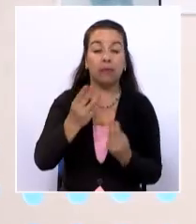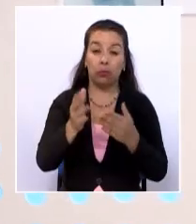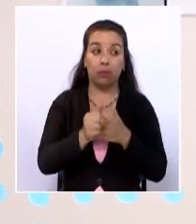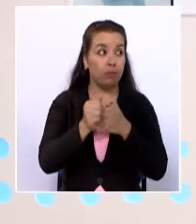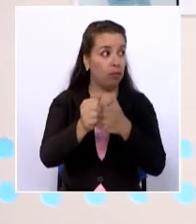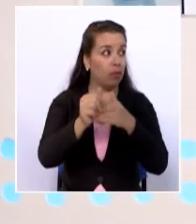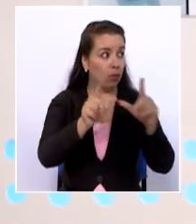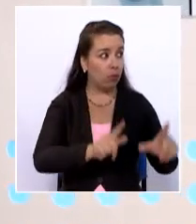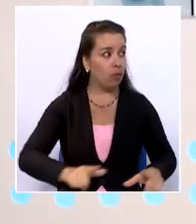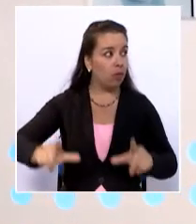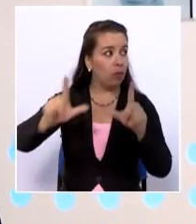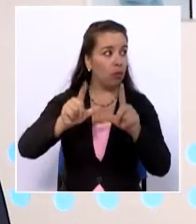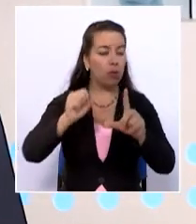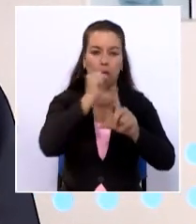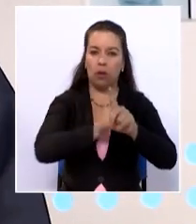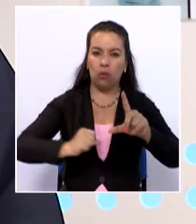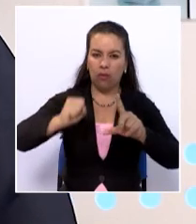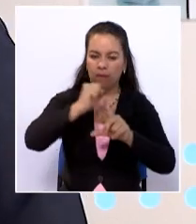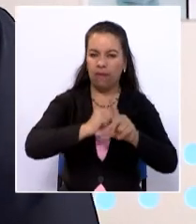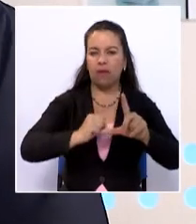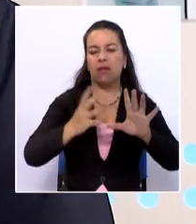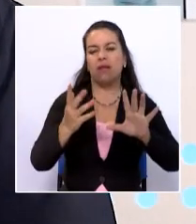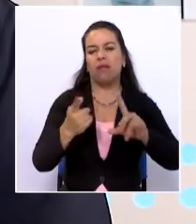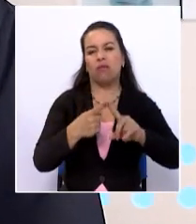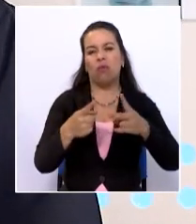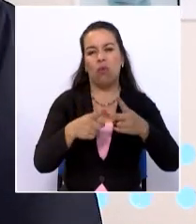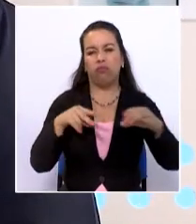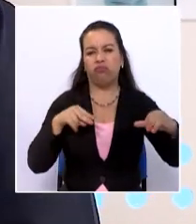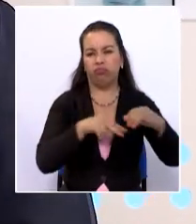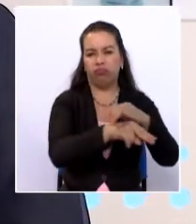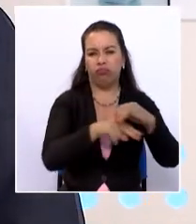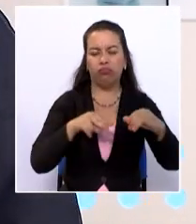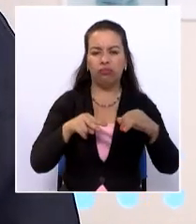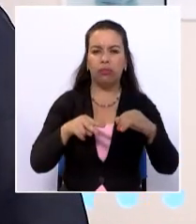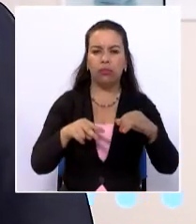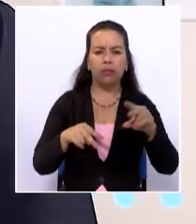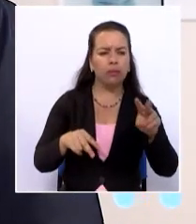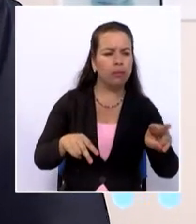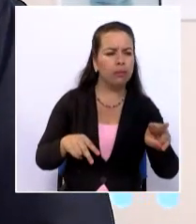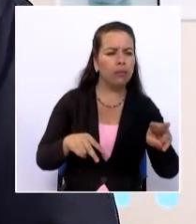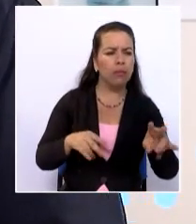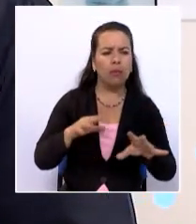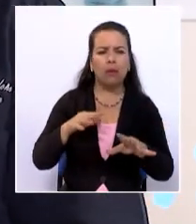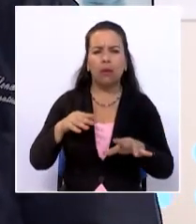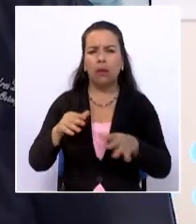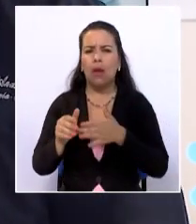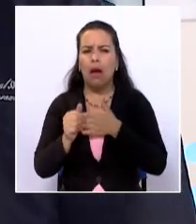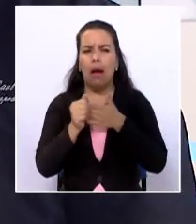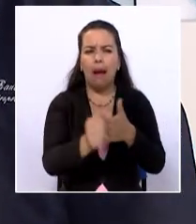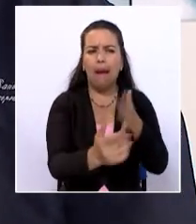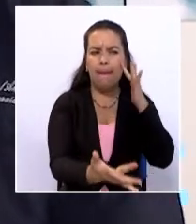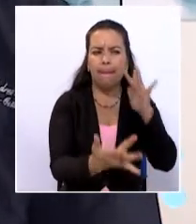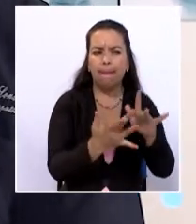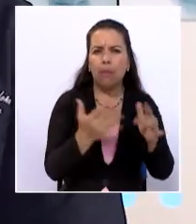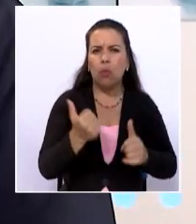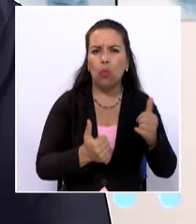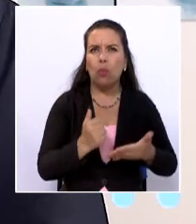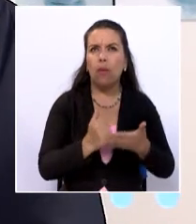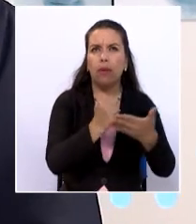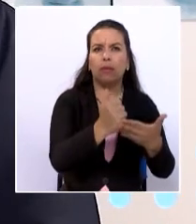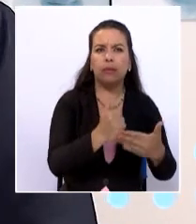llámese ecografías y resonancias magnéticas y mirar qué tipo de procedimiento es más adecuado para el paciente